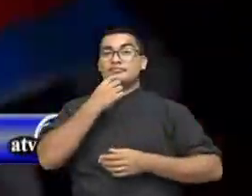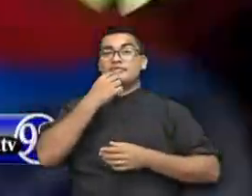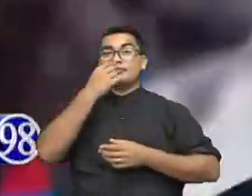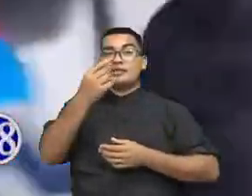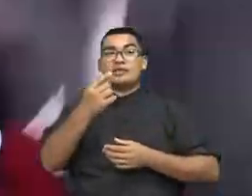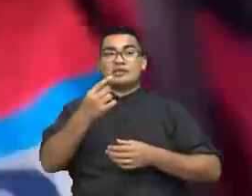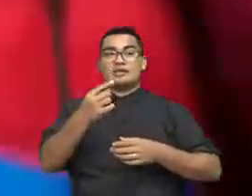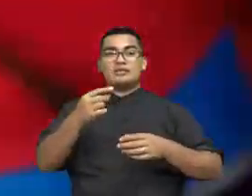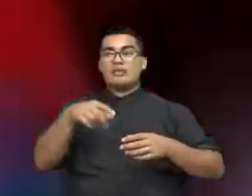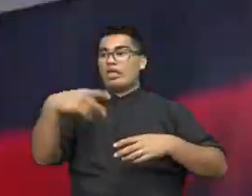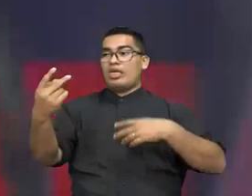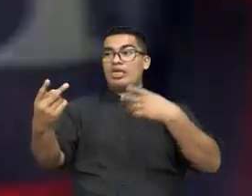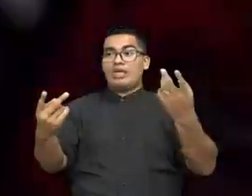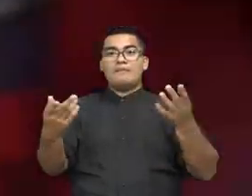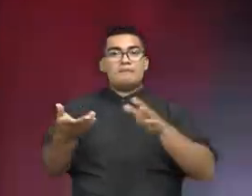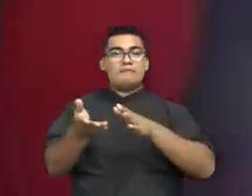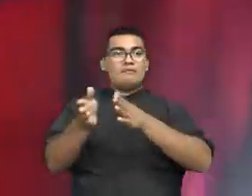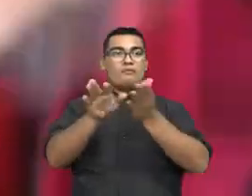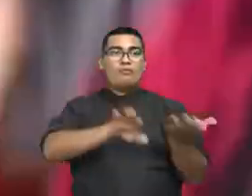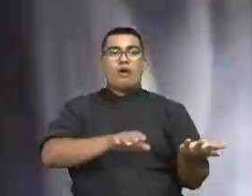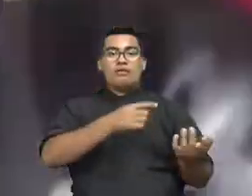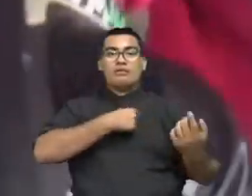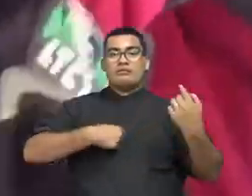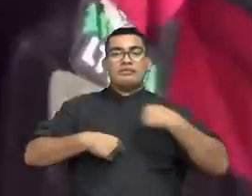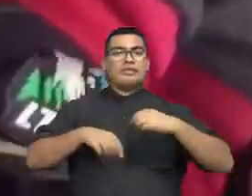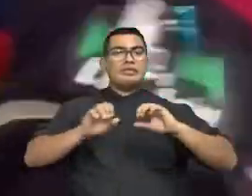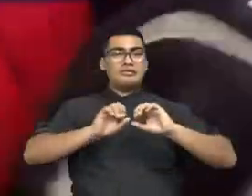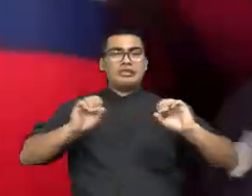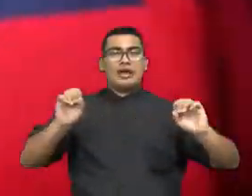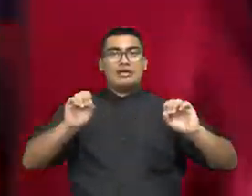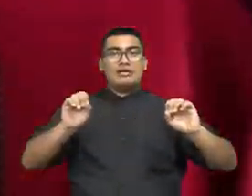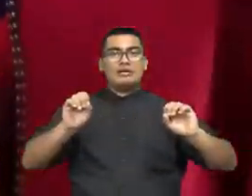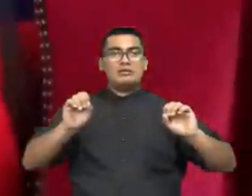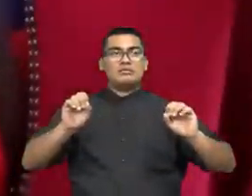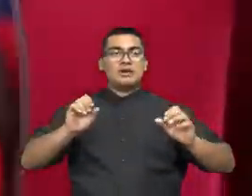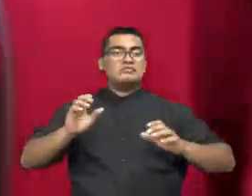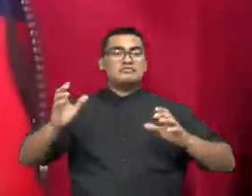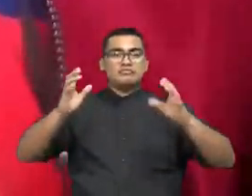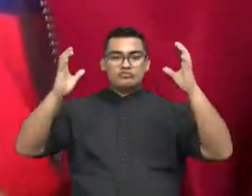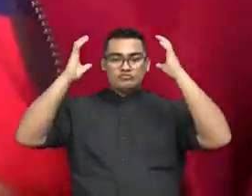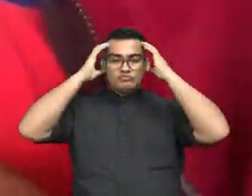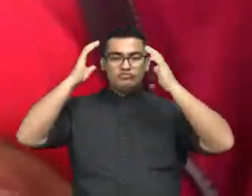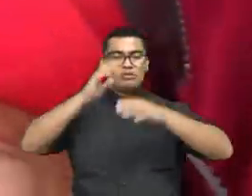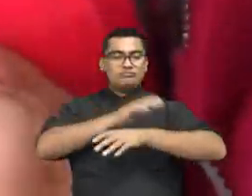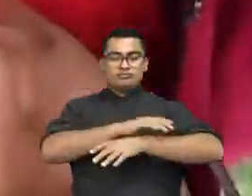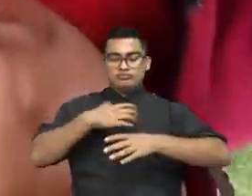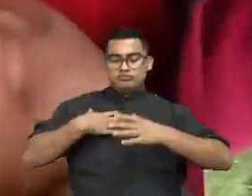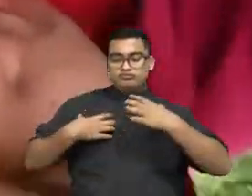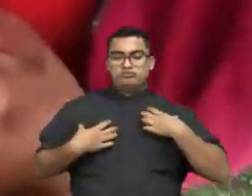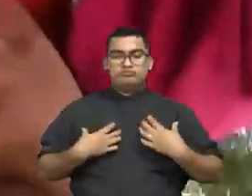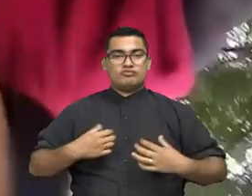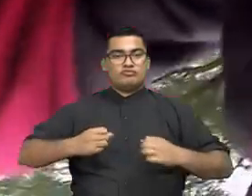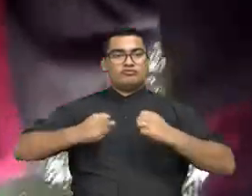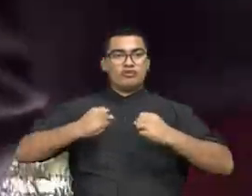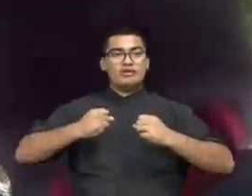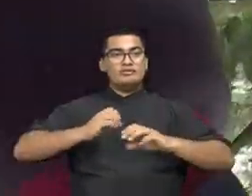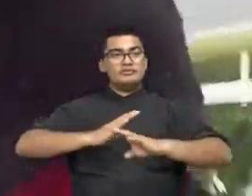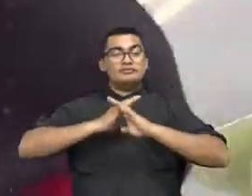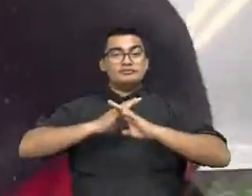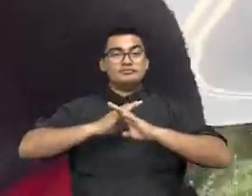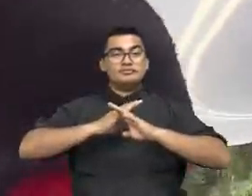ninguna persona resultó herida de gravedad, posiblemente porque todas portaban equipo de seguridad y a que los